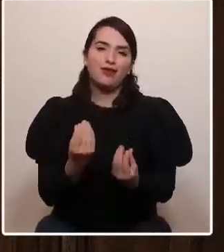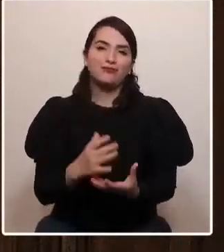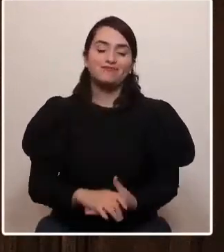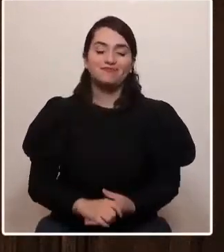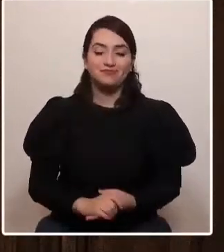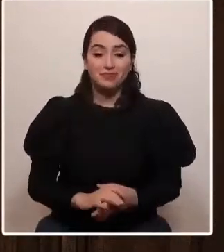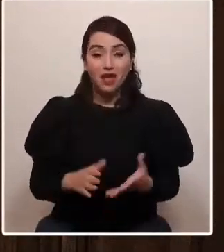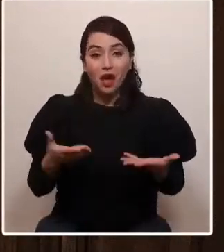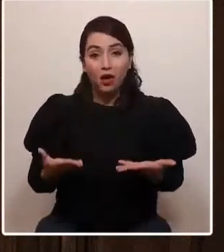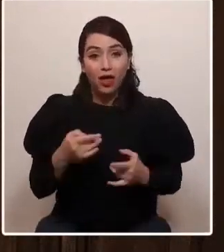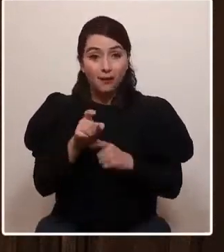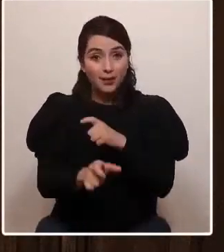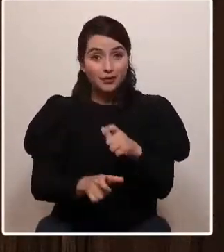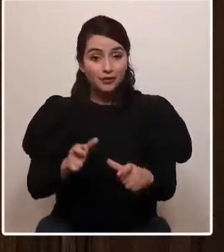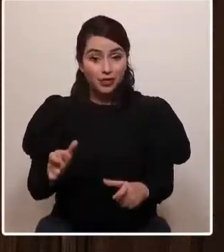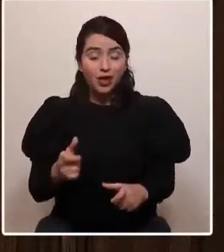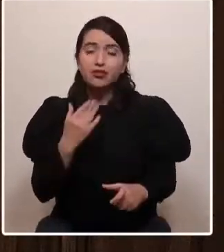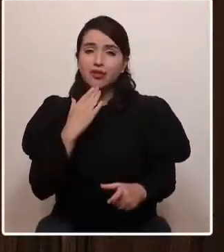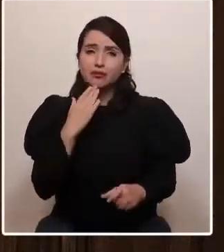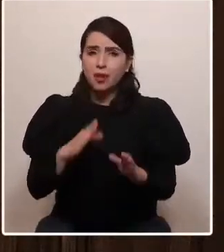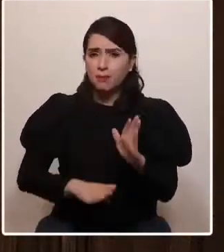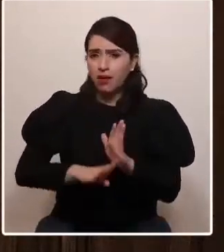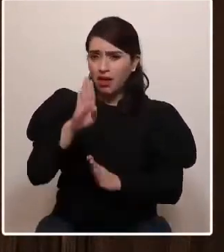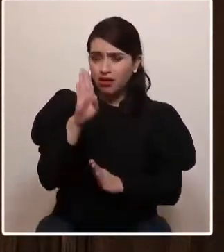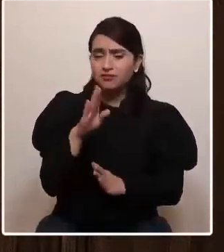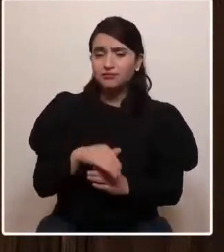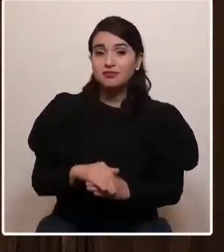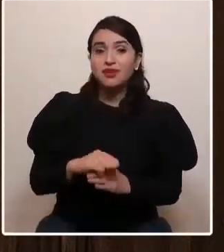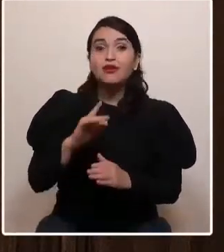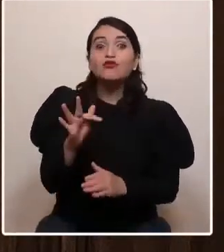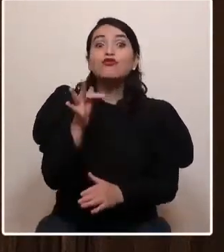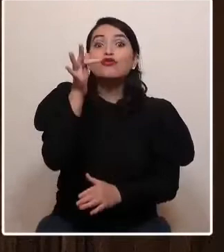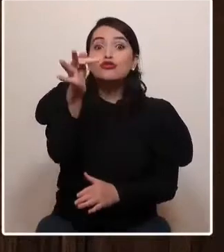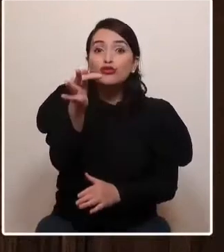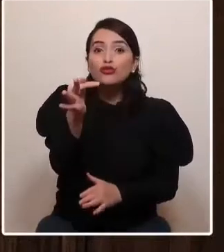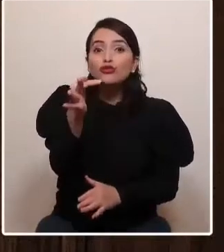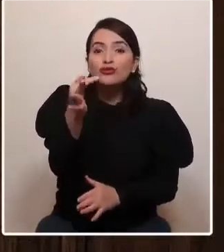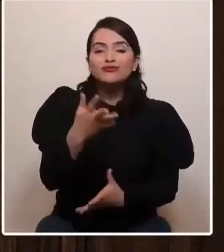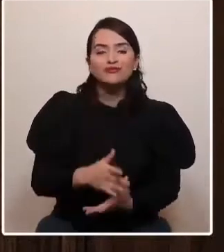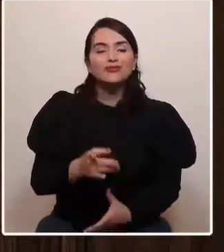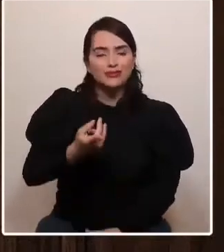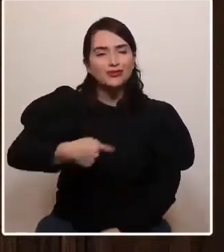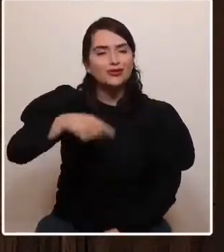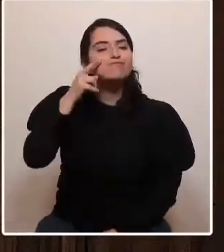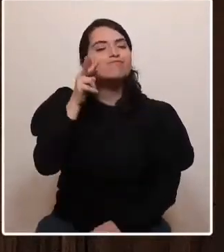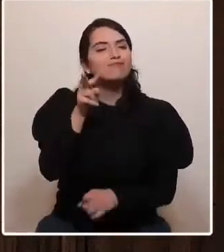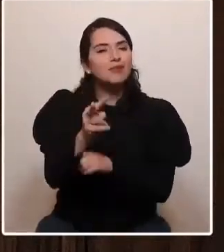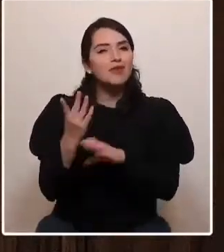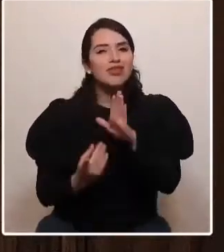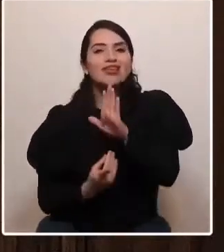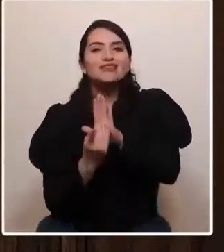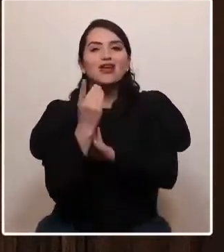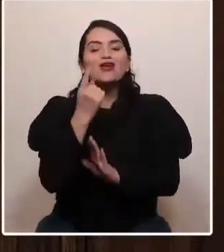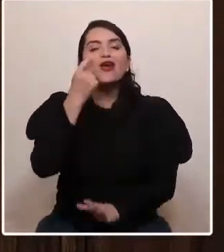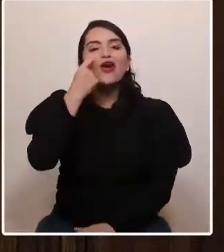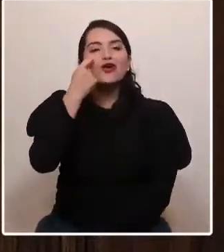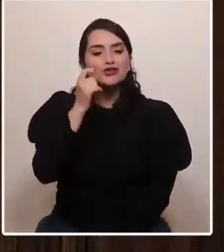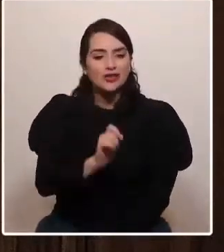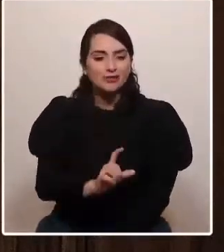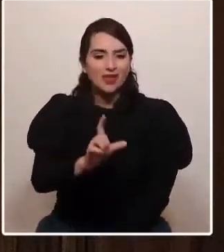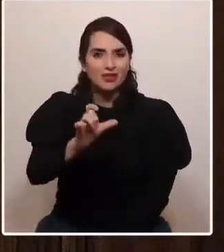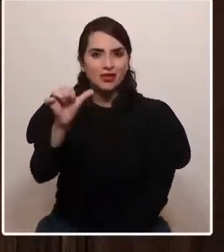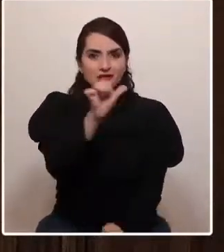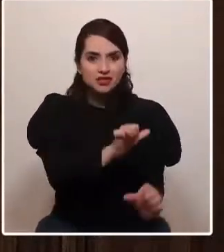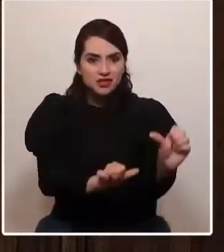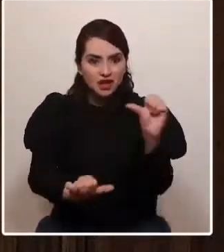aquí presentes, y en mucha mayor medida las venideras, hemos experimentado el inmenso desarrollo de los conocimientos y la investigación